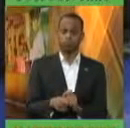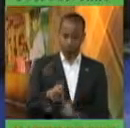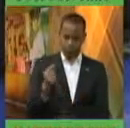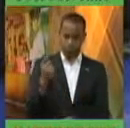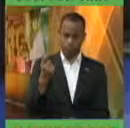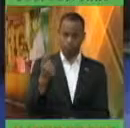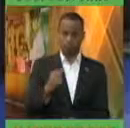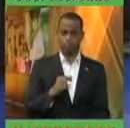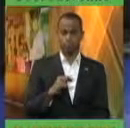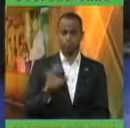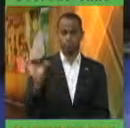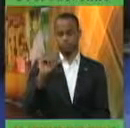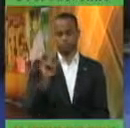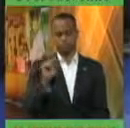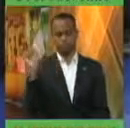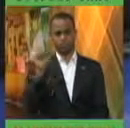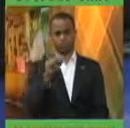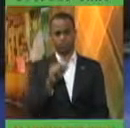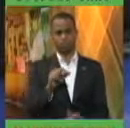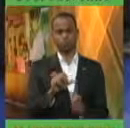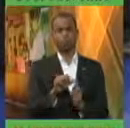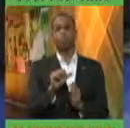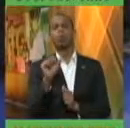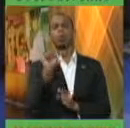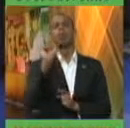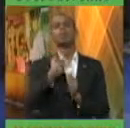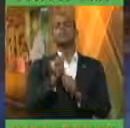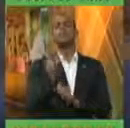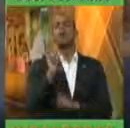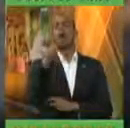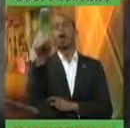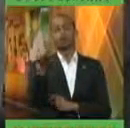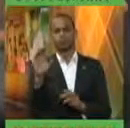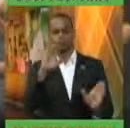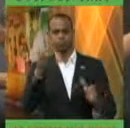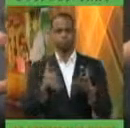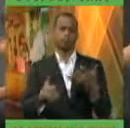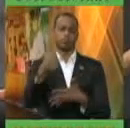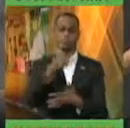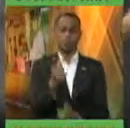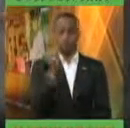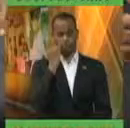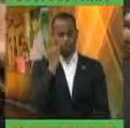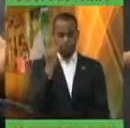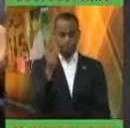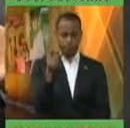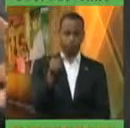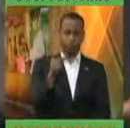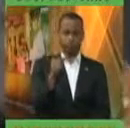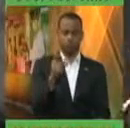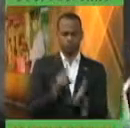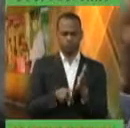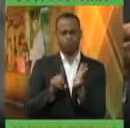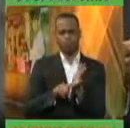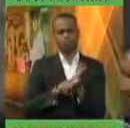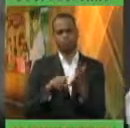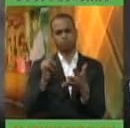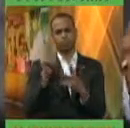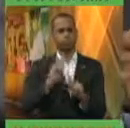incluso priorizamos los que están más lejos si el alcalde hace la identificación identifica cuáles